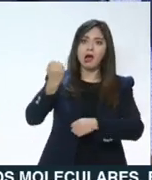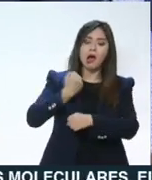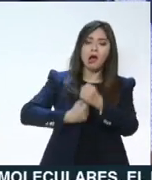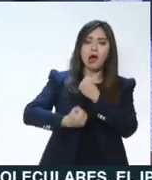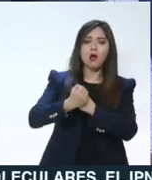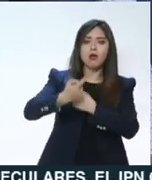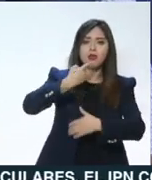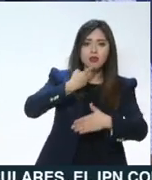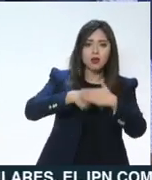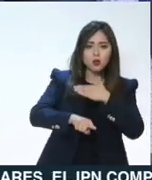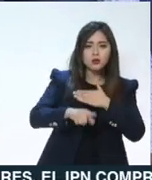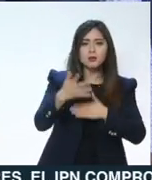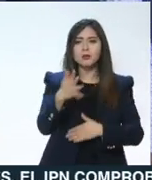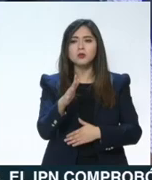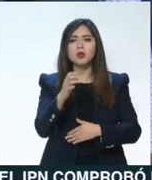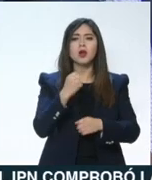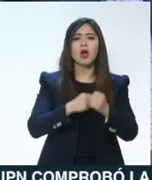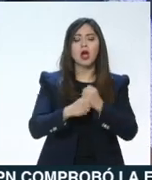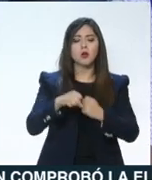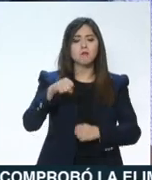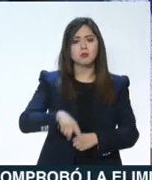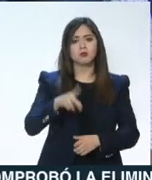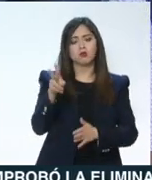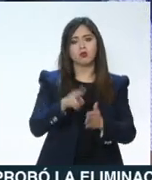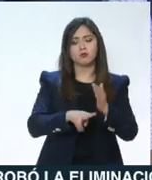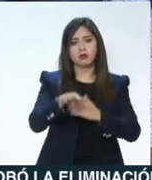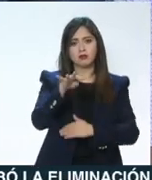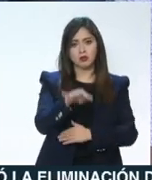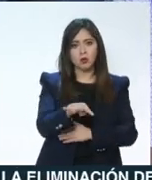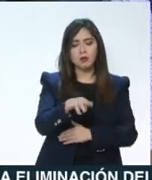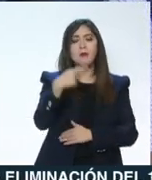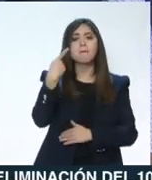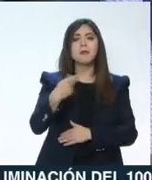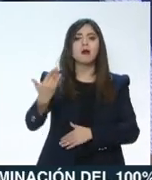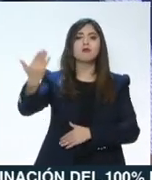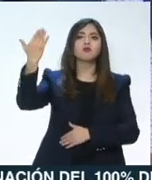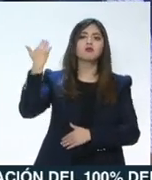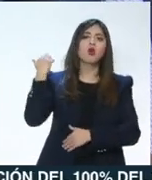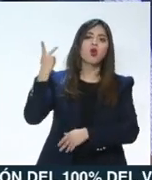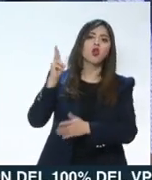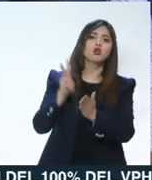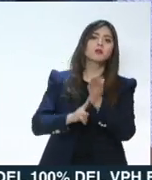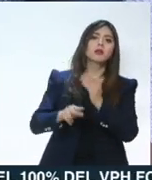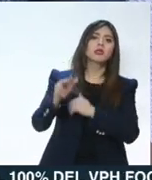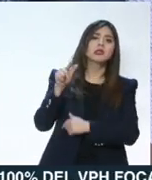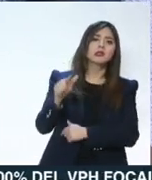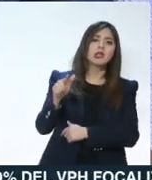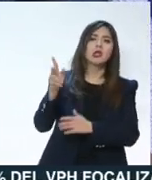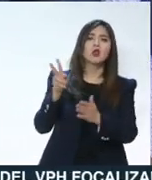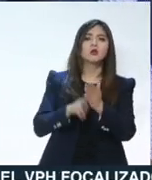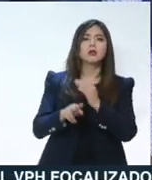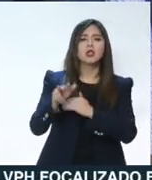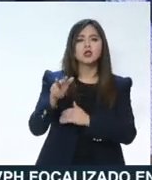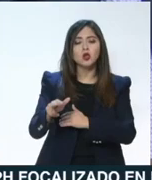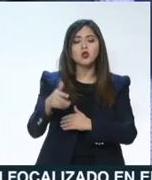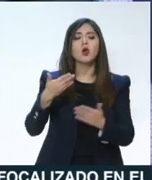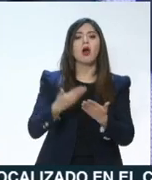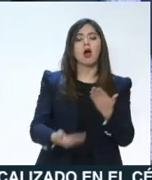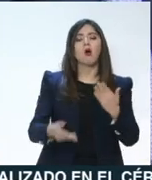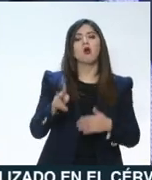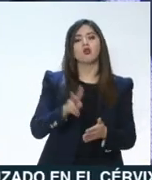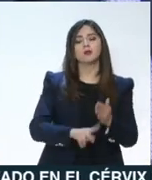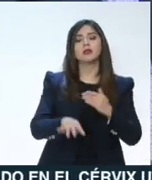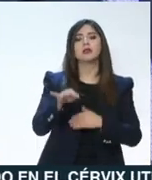incluso de 2019, pero venían ocurriendo desde 2017, 2018 y en particular